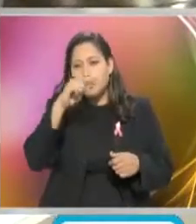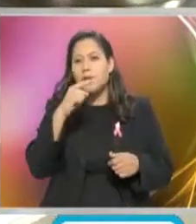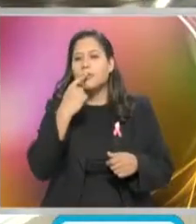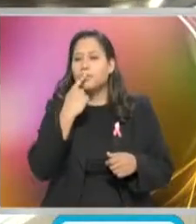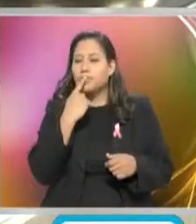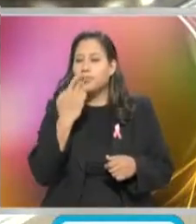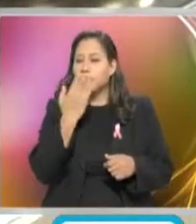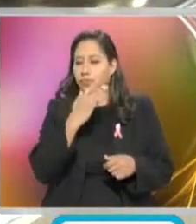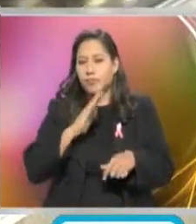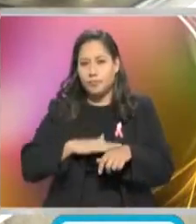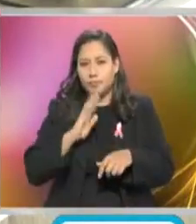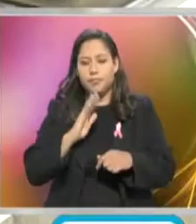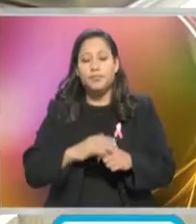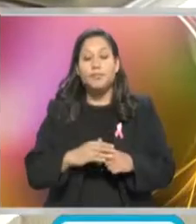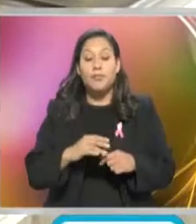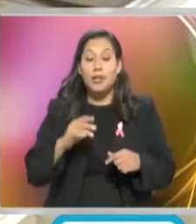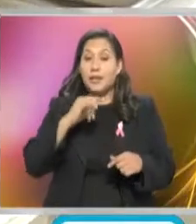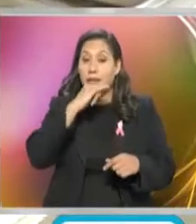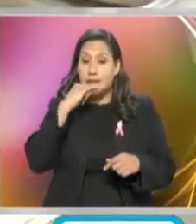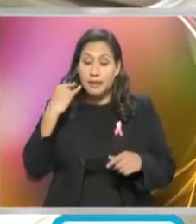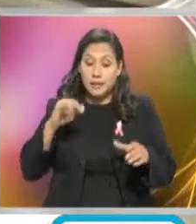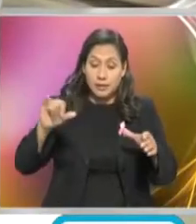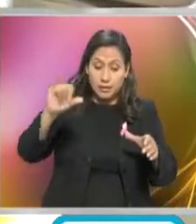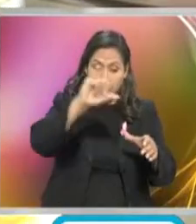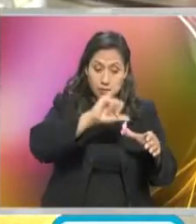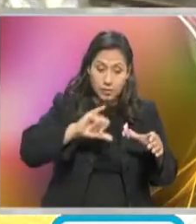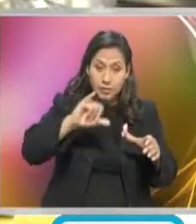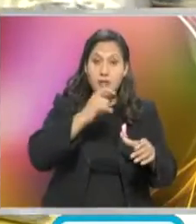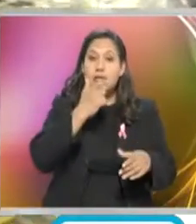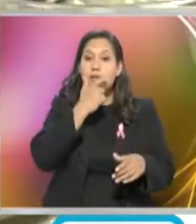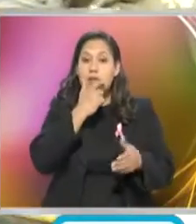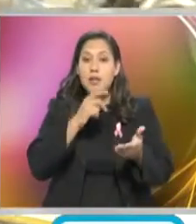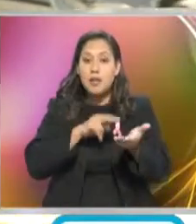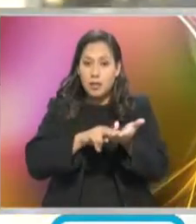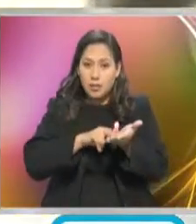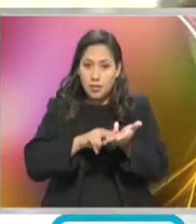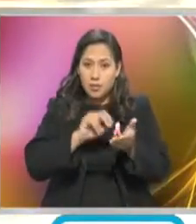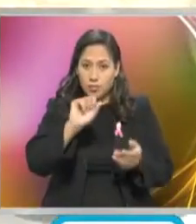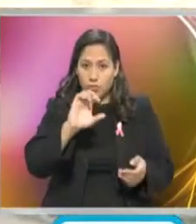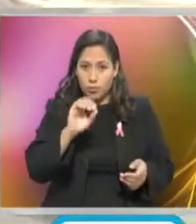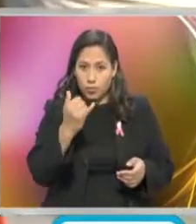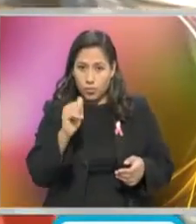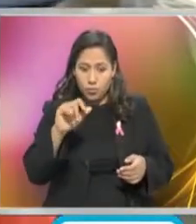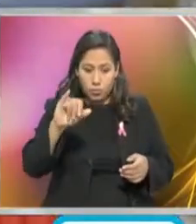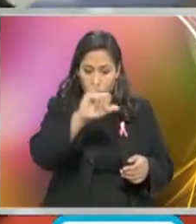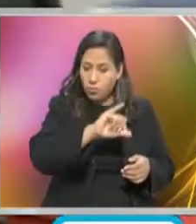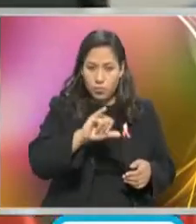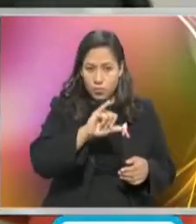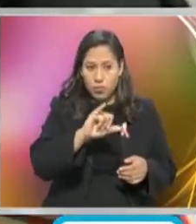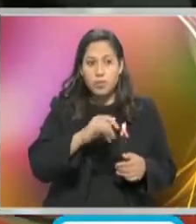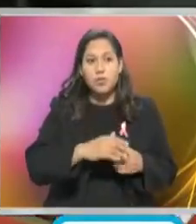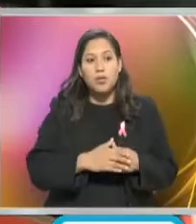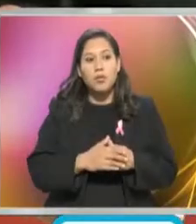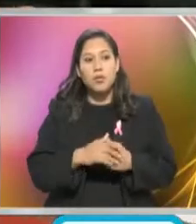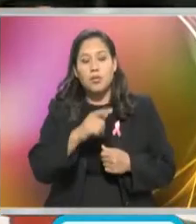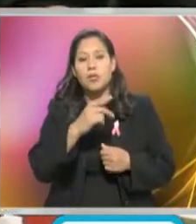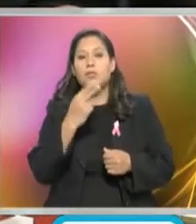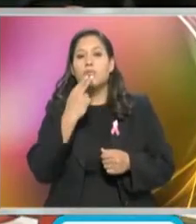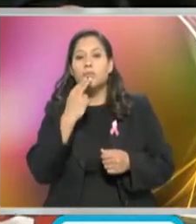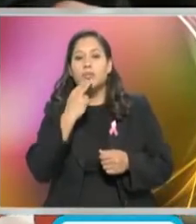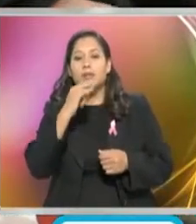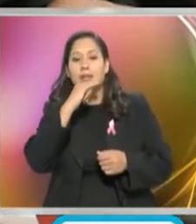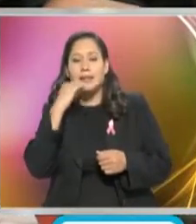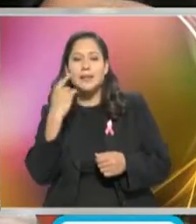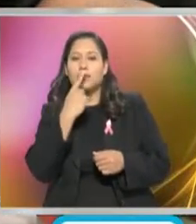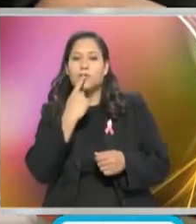rico. Y la salsa, vamos a usar, en lugar de usar salsa de soya, voy a usar aquí, vamos a usar salsa roja, ¿no?